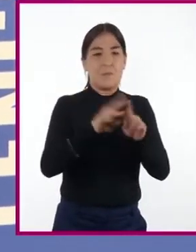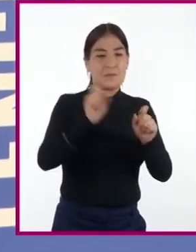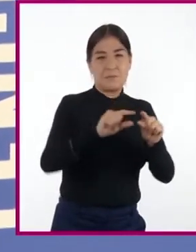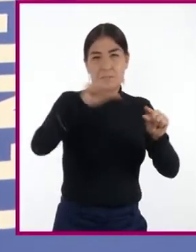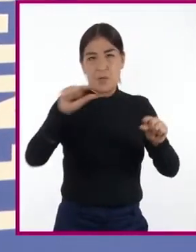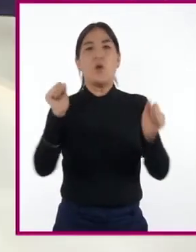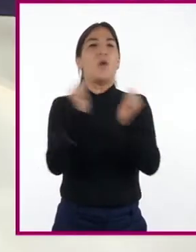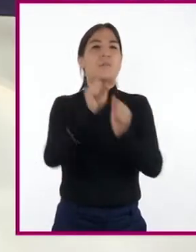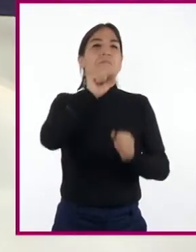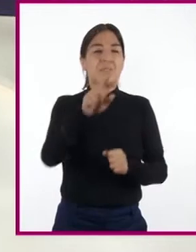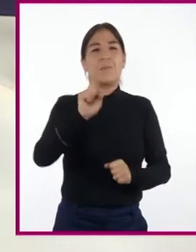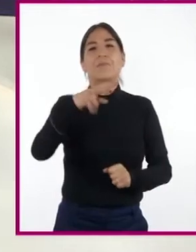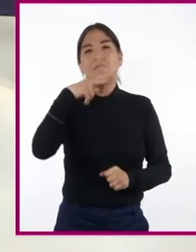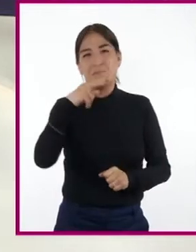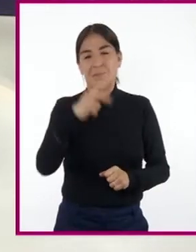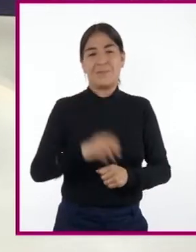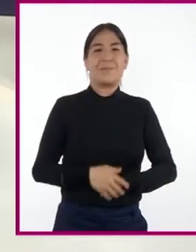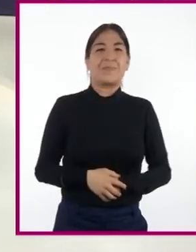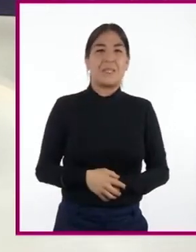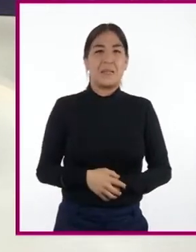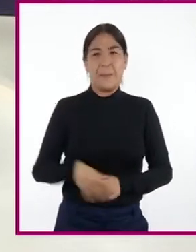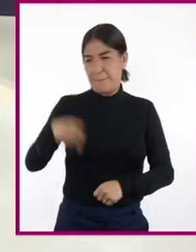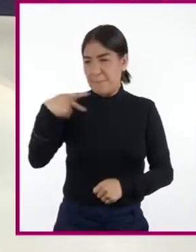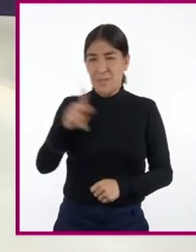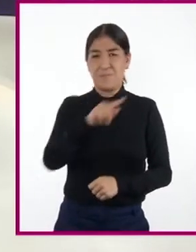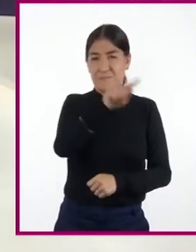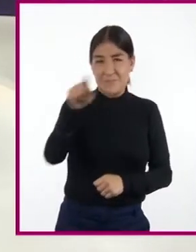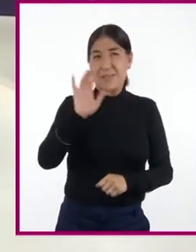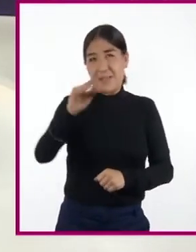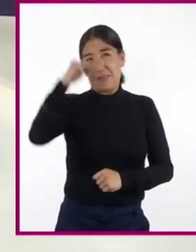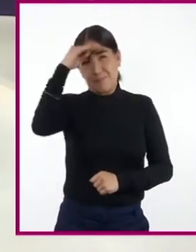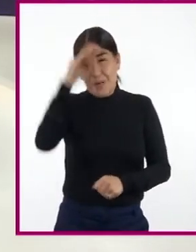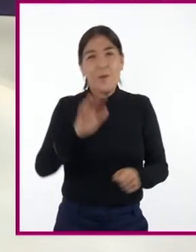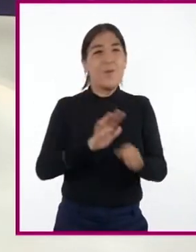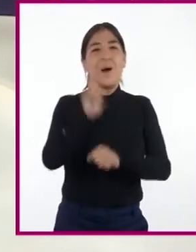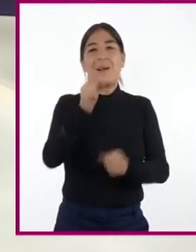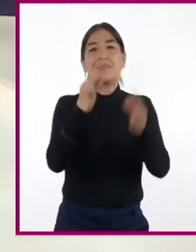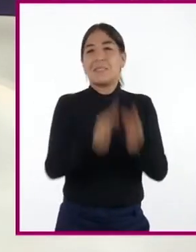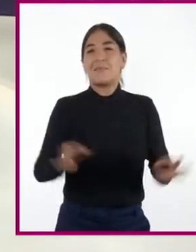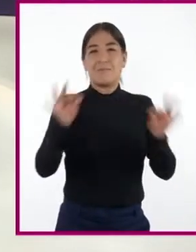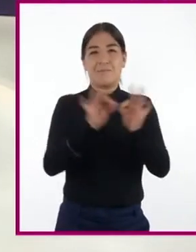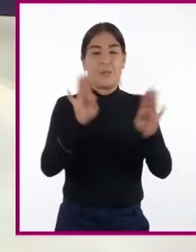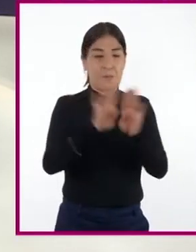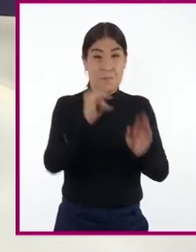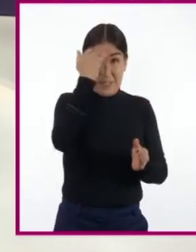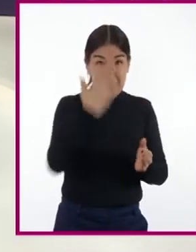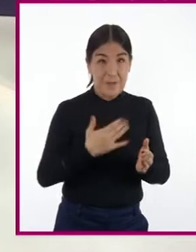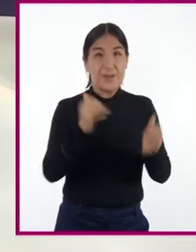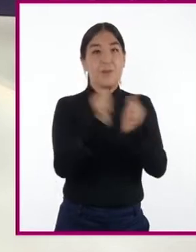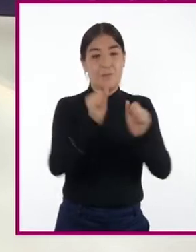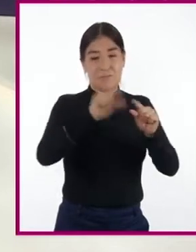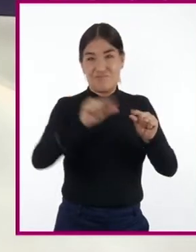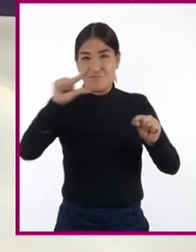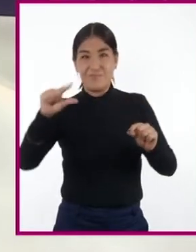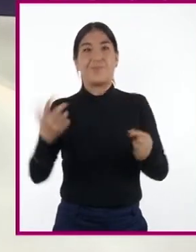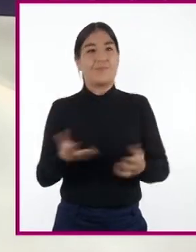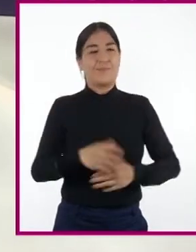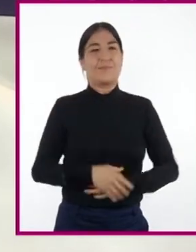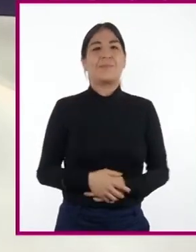verbal. Pero, ¿se han puesto a pensar en la importancia de las ilustraciones y los recursos